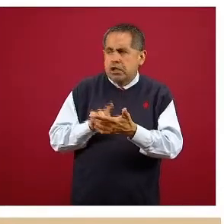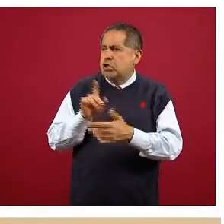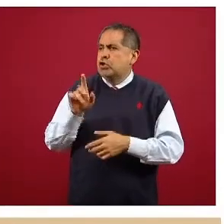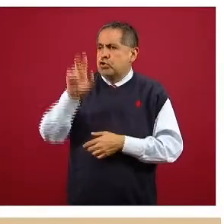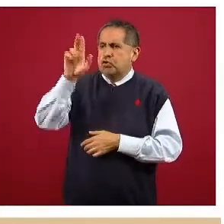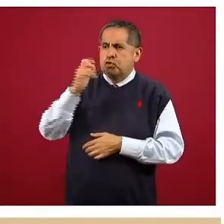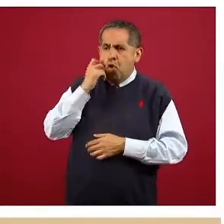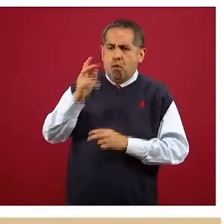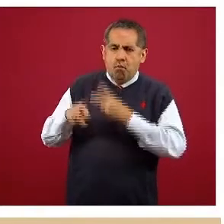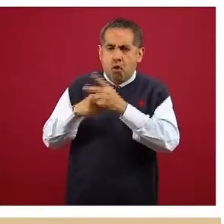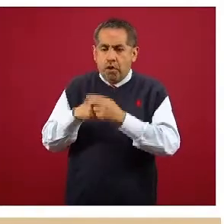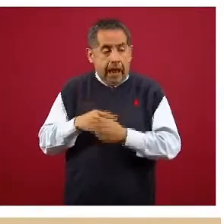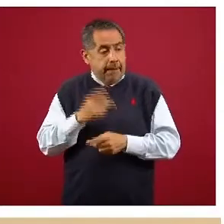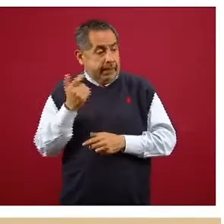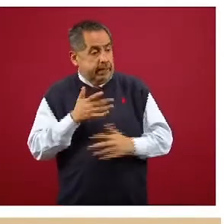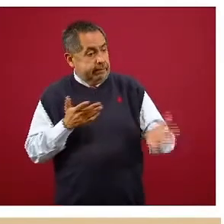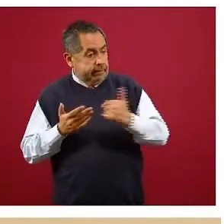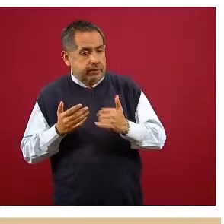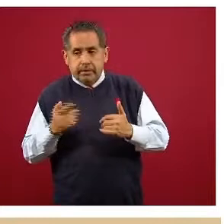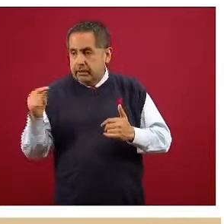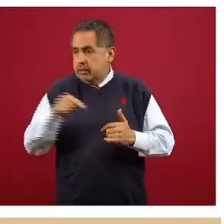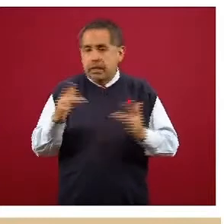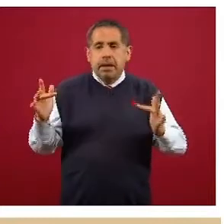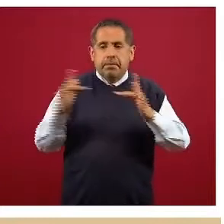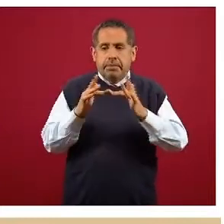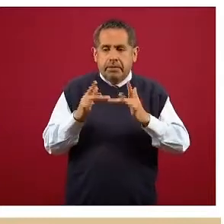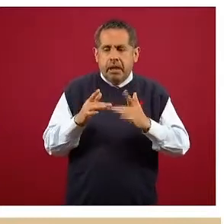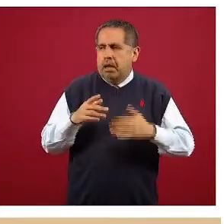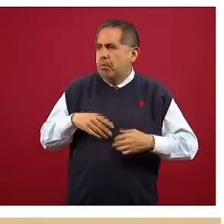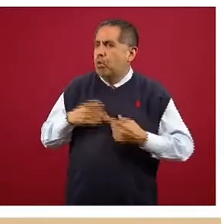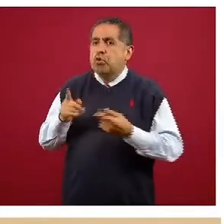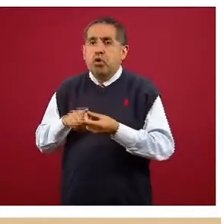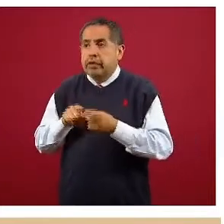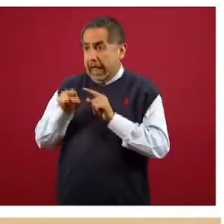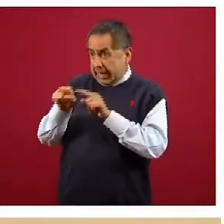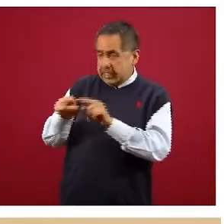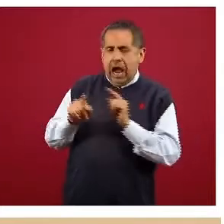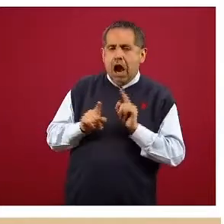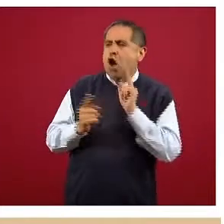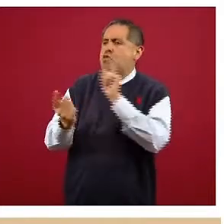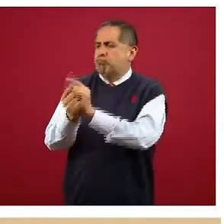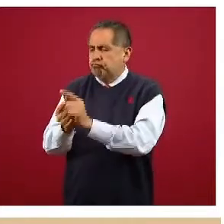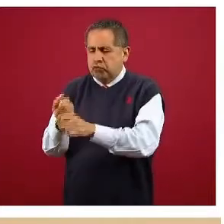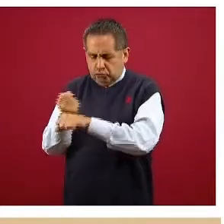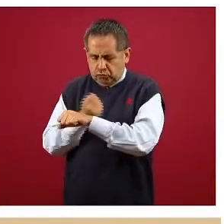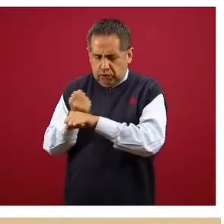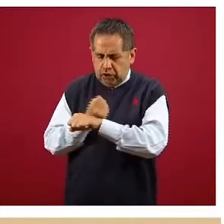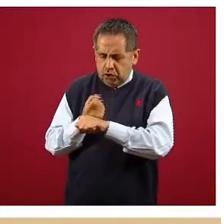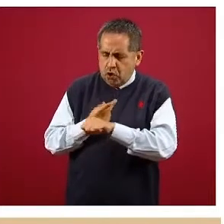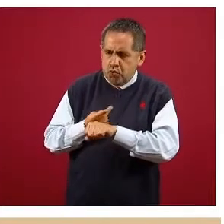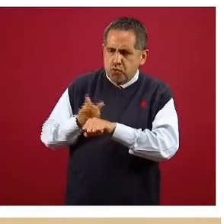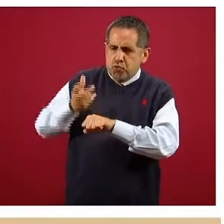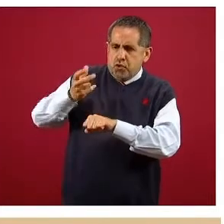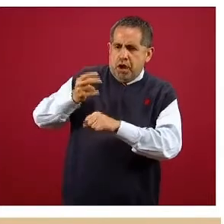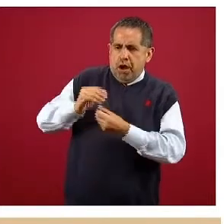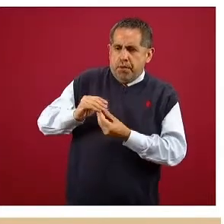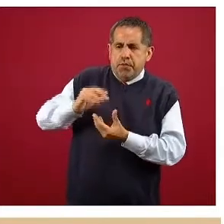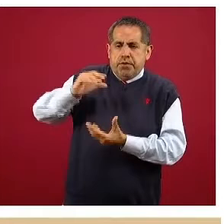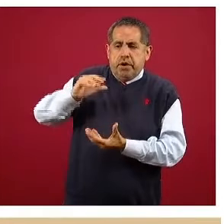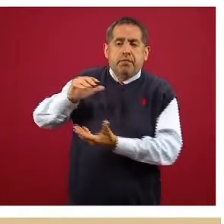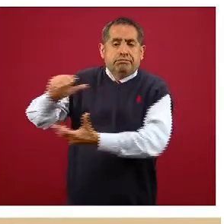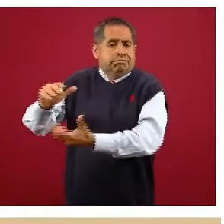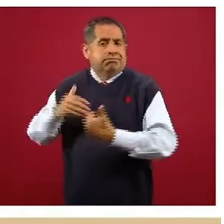sangre con el banco de sangre que requiere el incremento de la donación voluntaria y altruista. Pero mucho